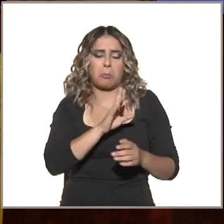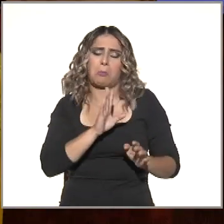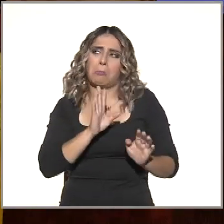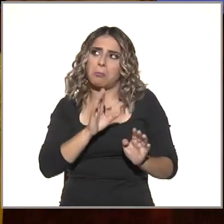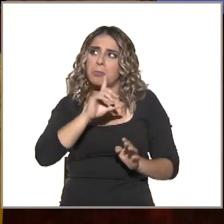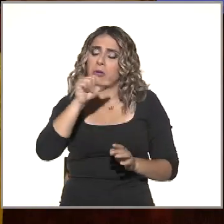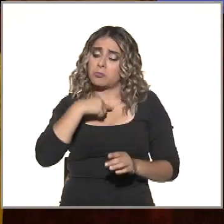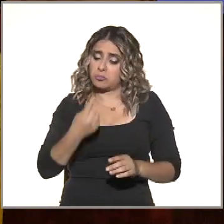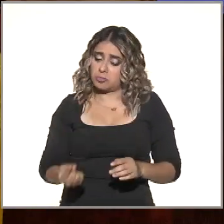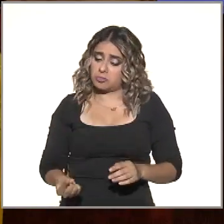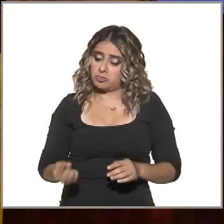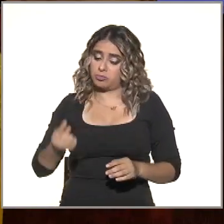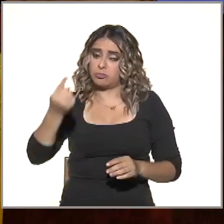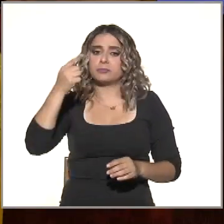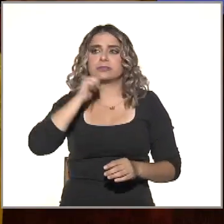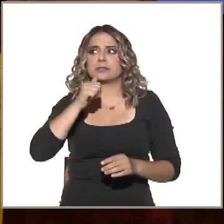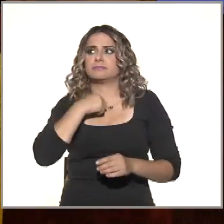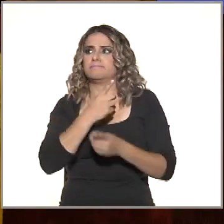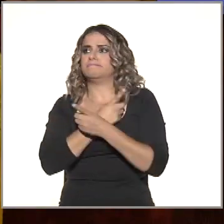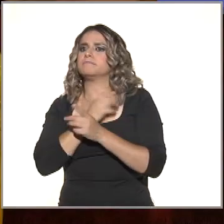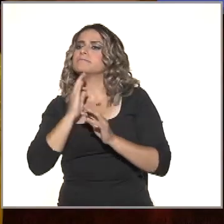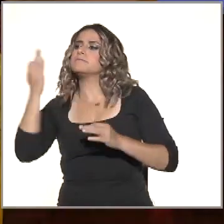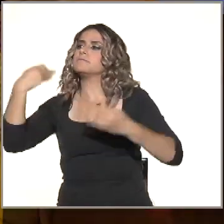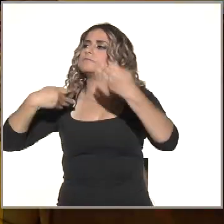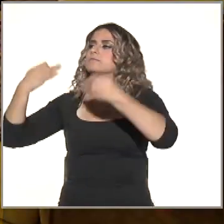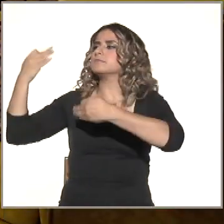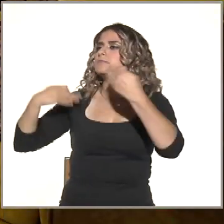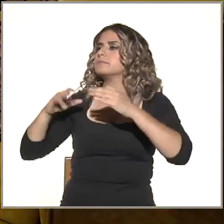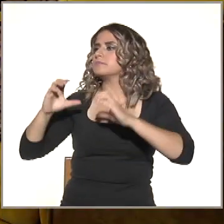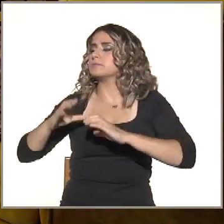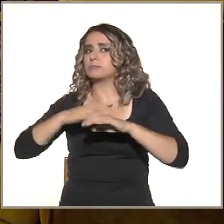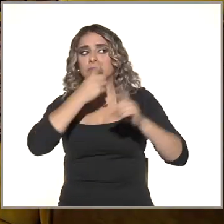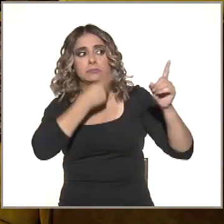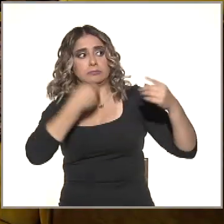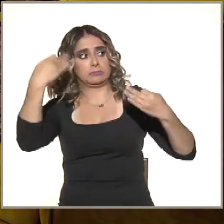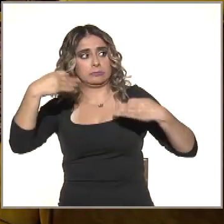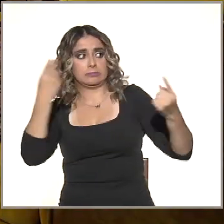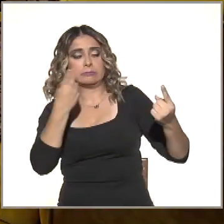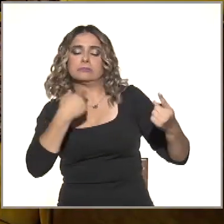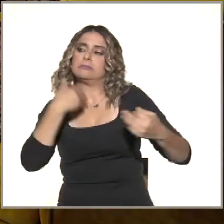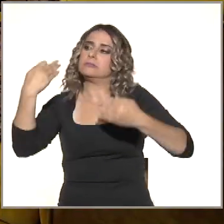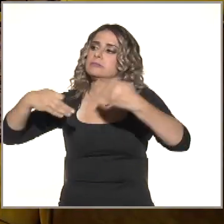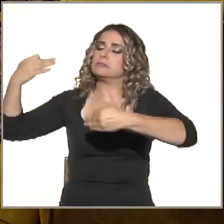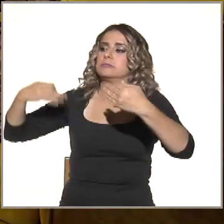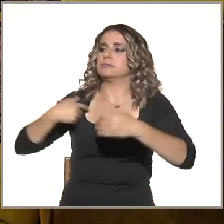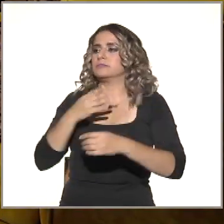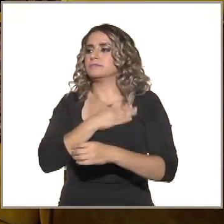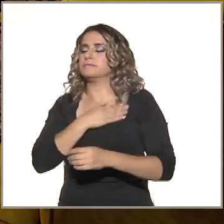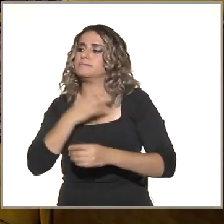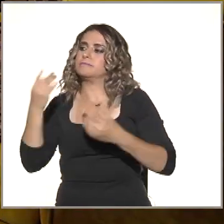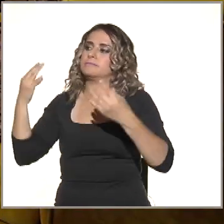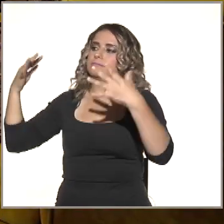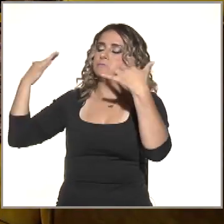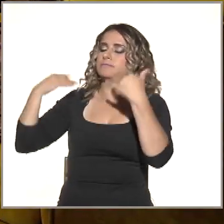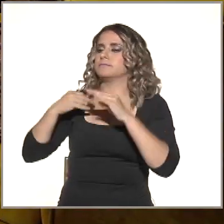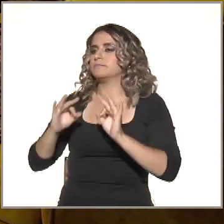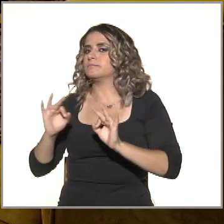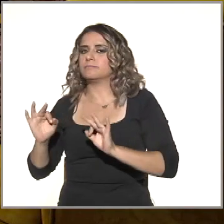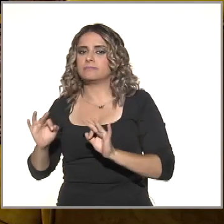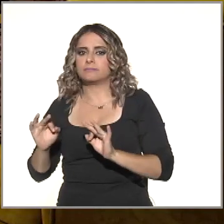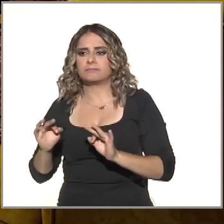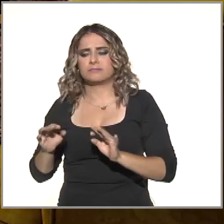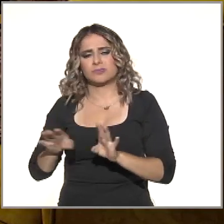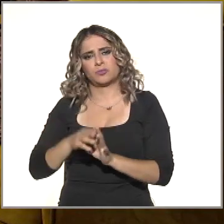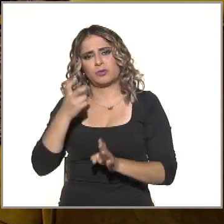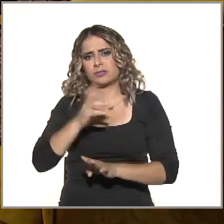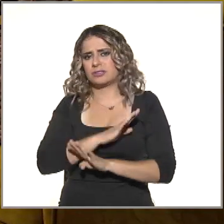mi conducta para que yo fuera aceptada todo el tiempo. Intentaba ser una buena persona. ¿Cómo puedo dejar que esta